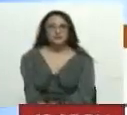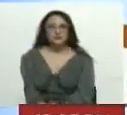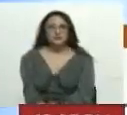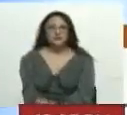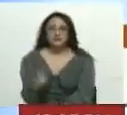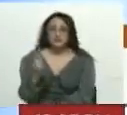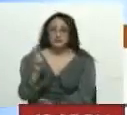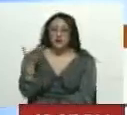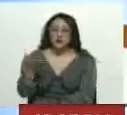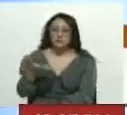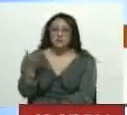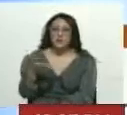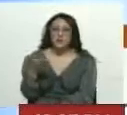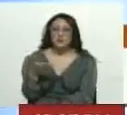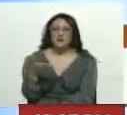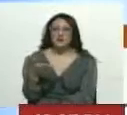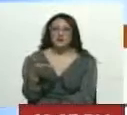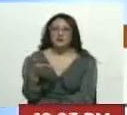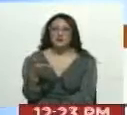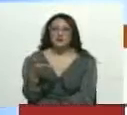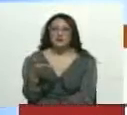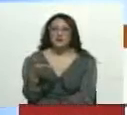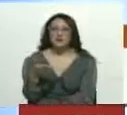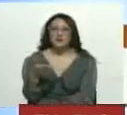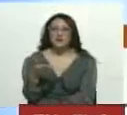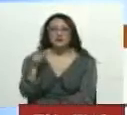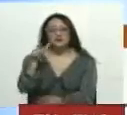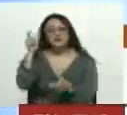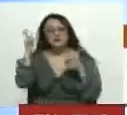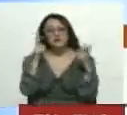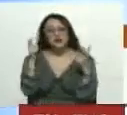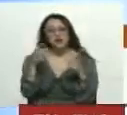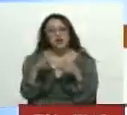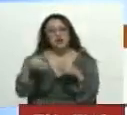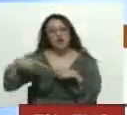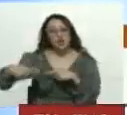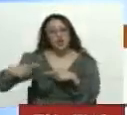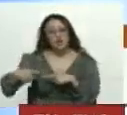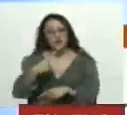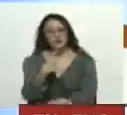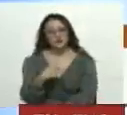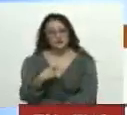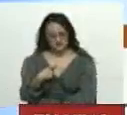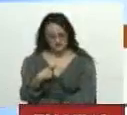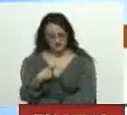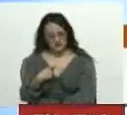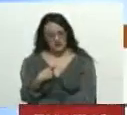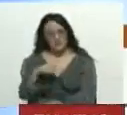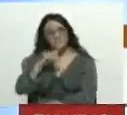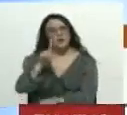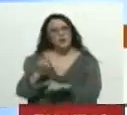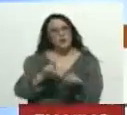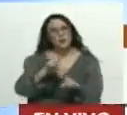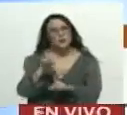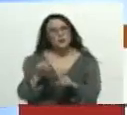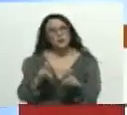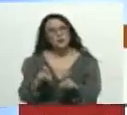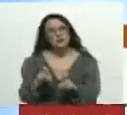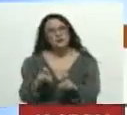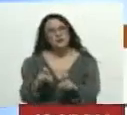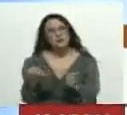importante reafirmar nuevamente que Chávez todos los días nos dice y nos cuestiona y nos pregunta